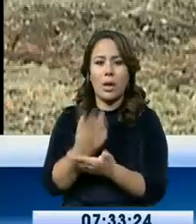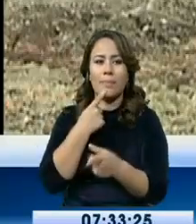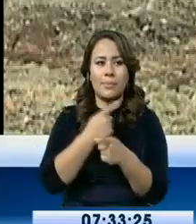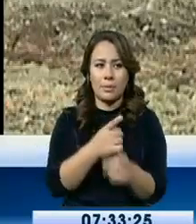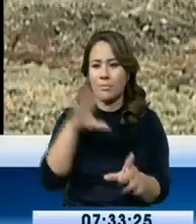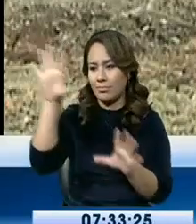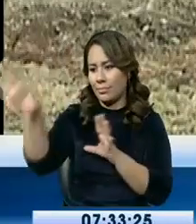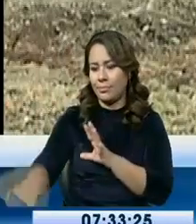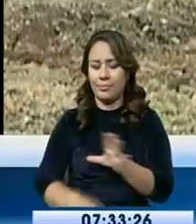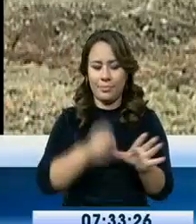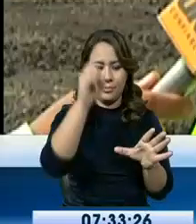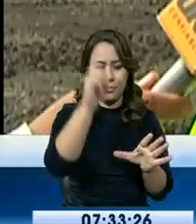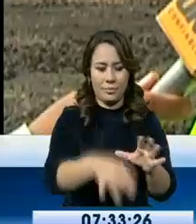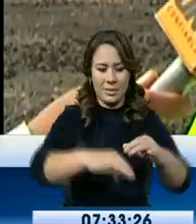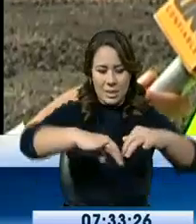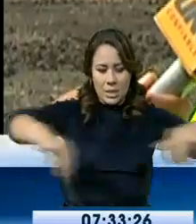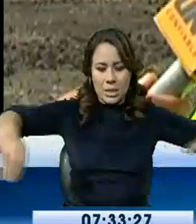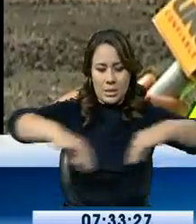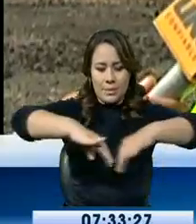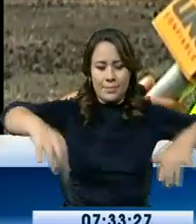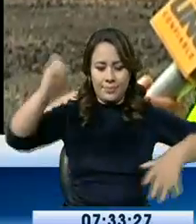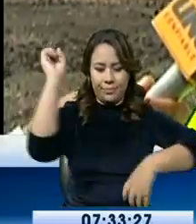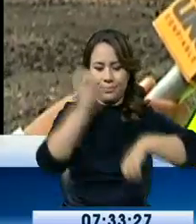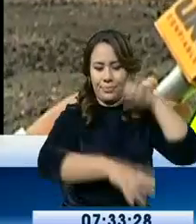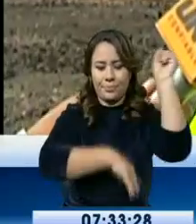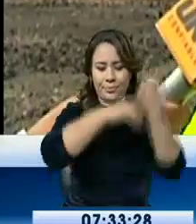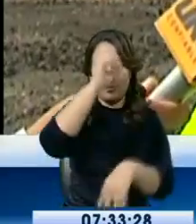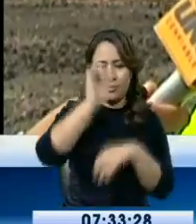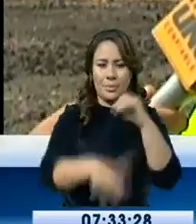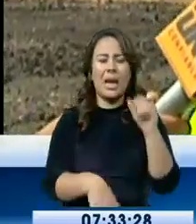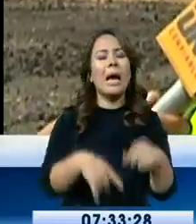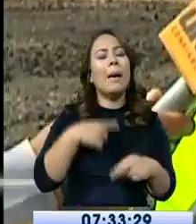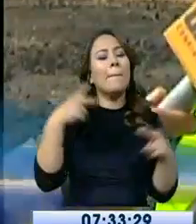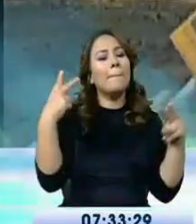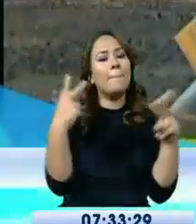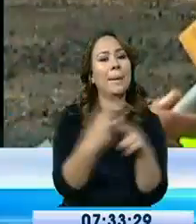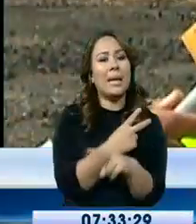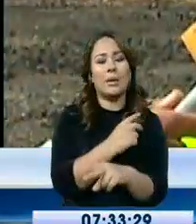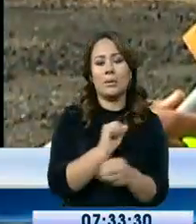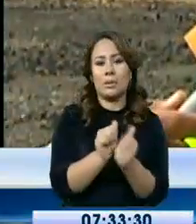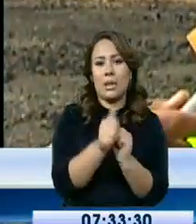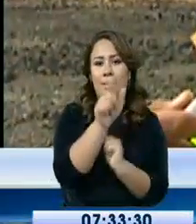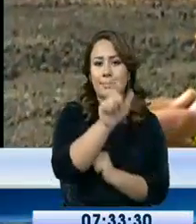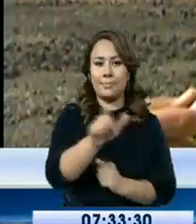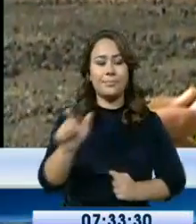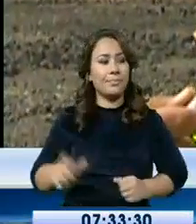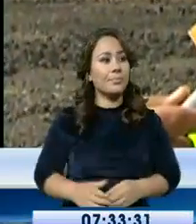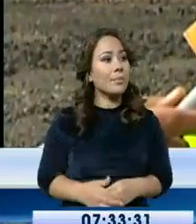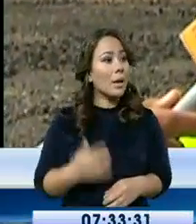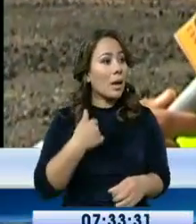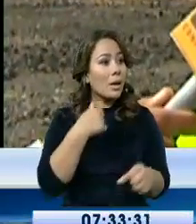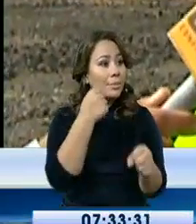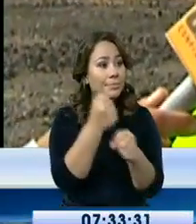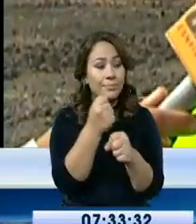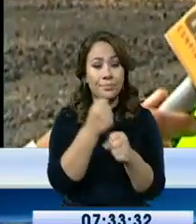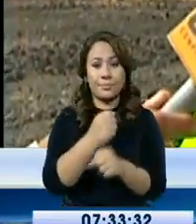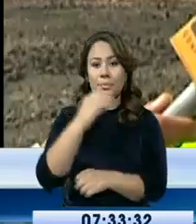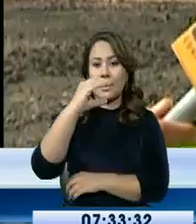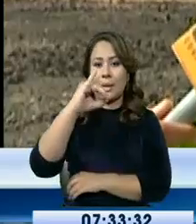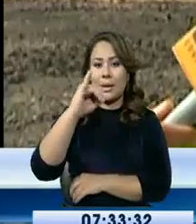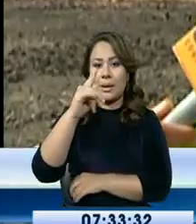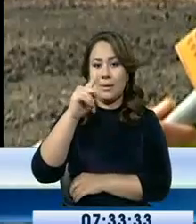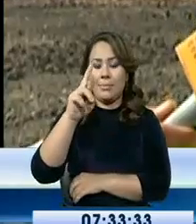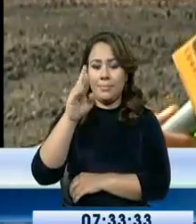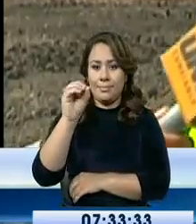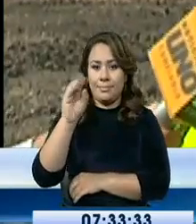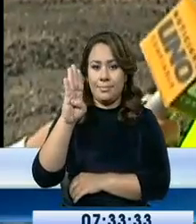explosivos artesanales. Esto existe una gran peligrosidad en cada una de las personas. El trabajo que lo viene haciendo la CIPROVAC de la